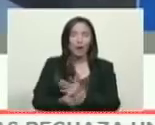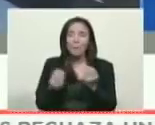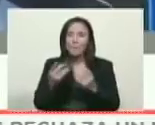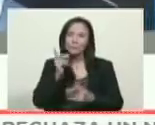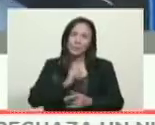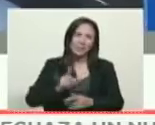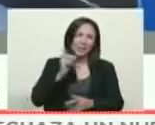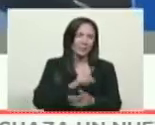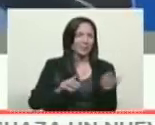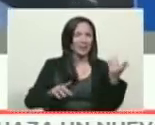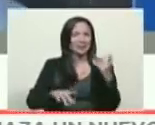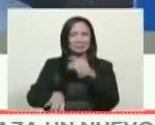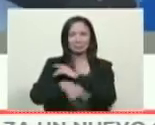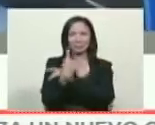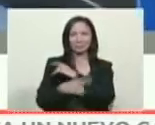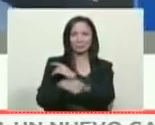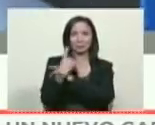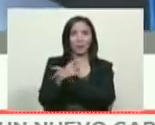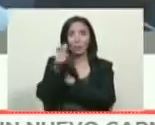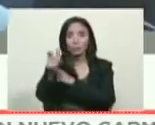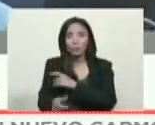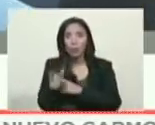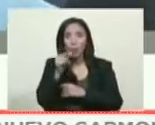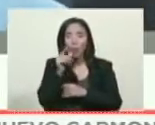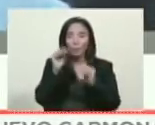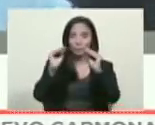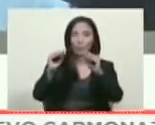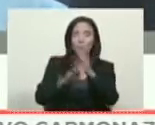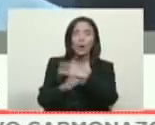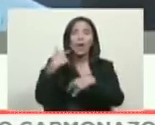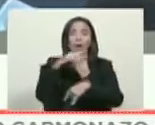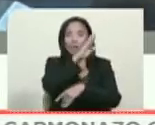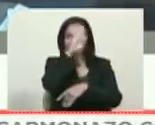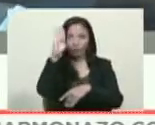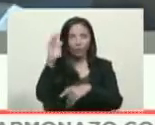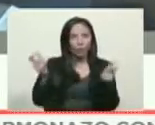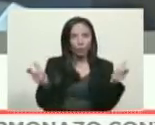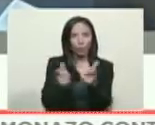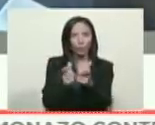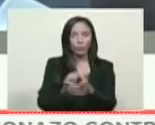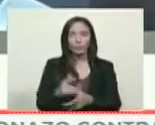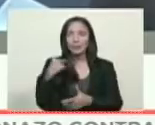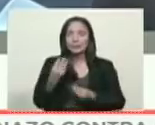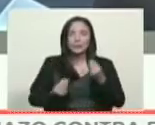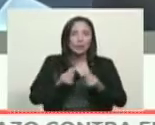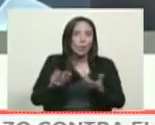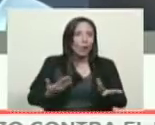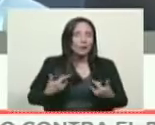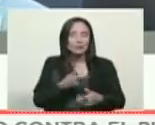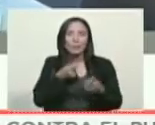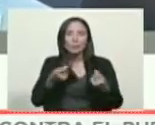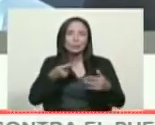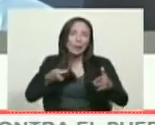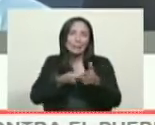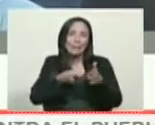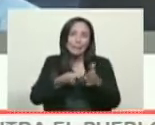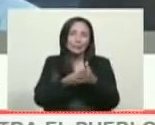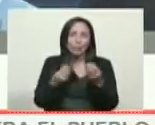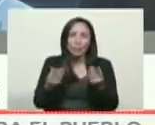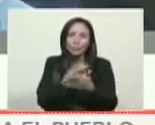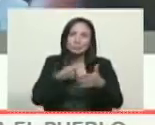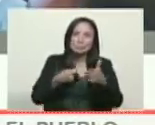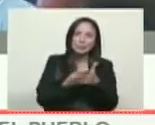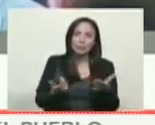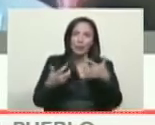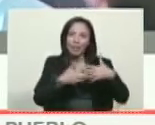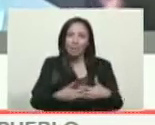mentiras, este señor le dijo a Diosdado y a Bernal que él no hallaba qué hacer, que no aguantaba la presión de los gringos, que no aguantaba